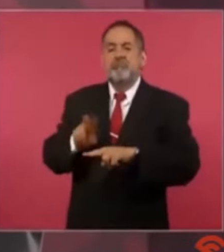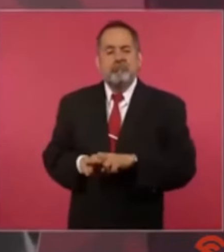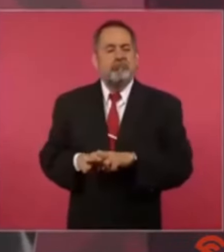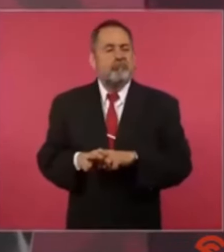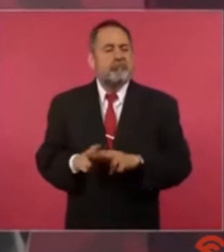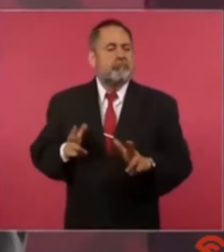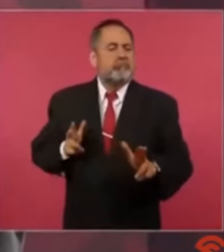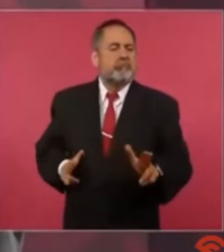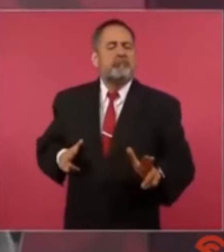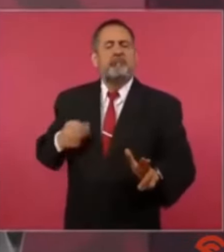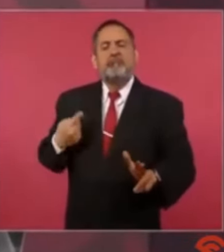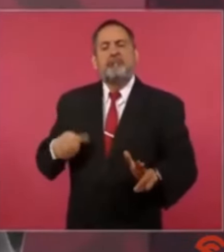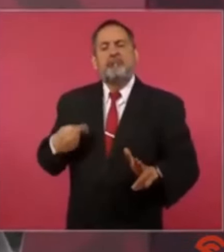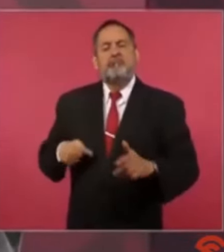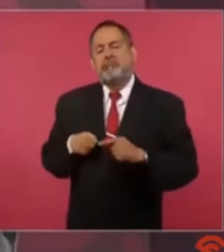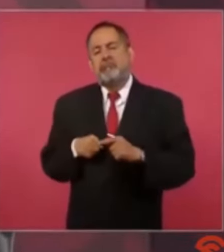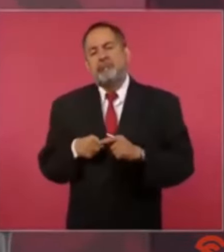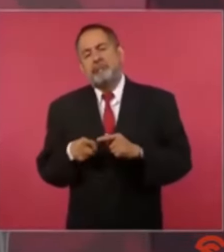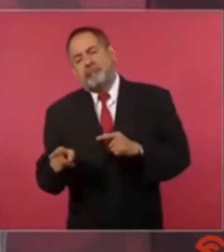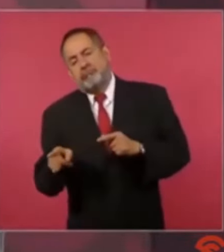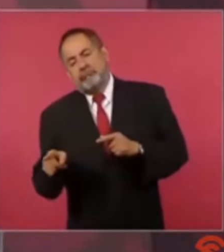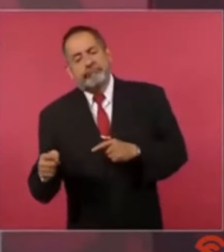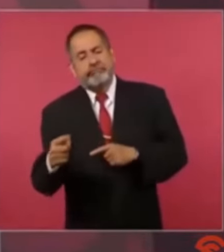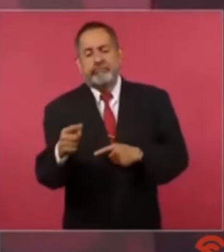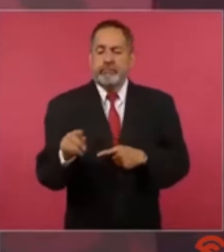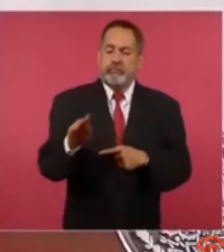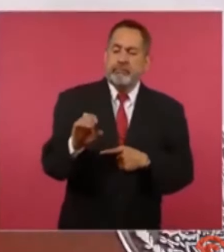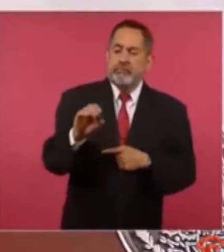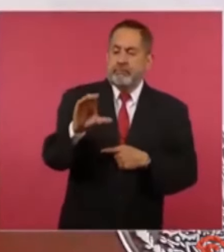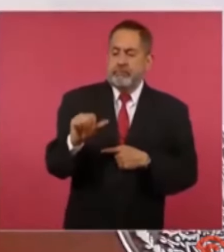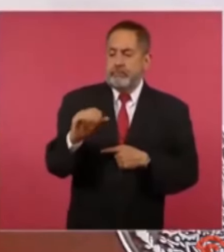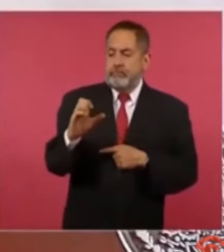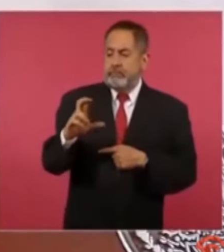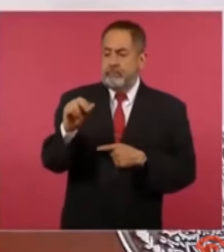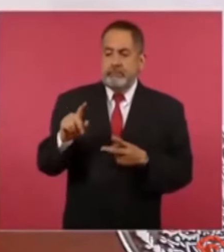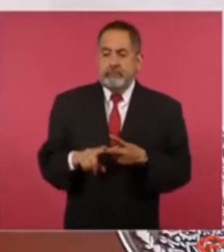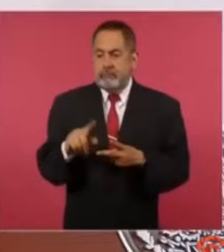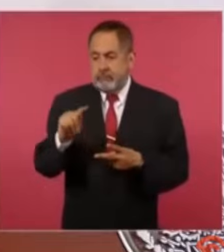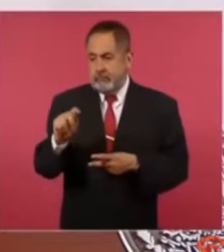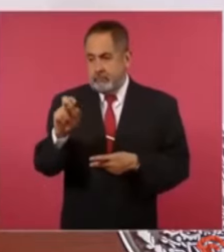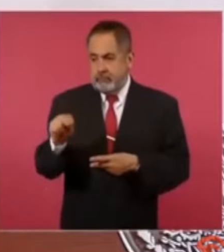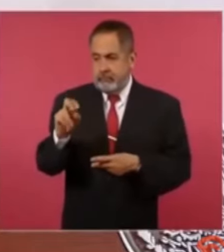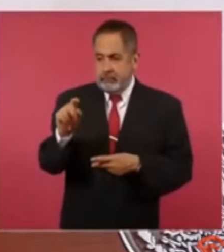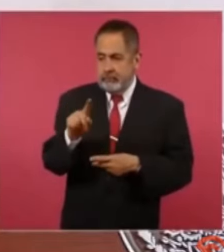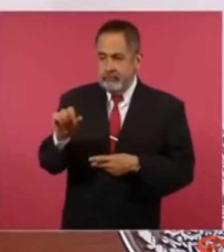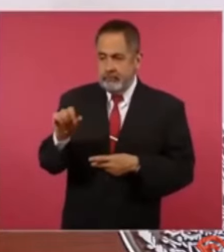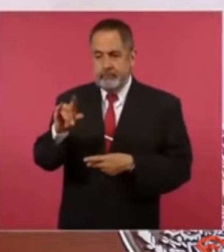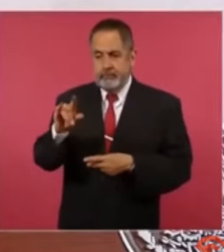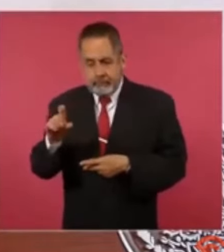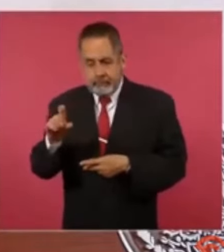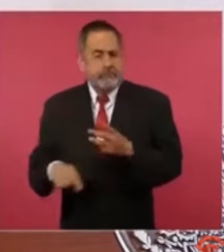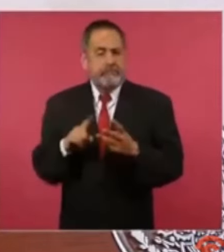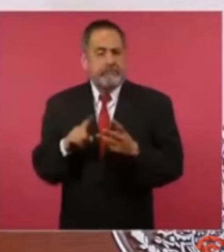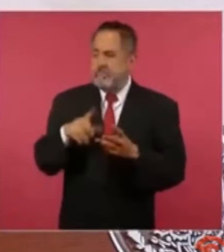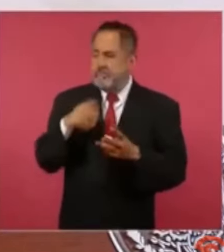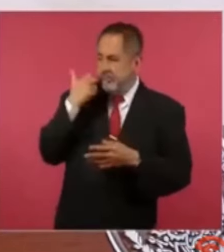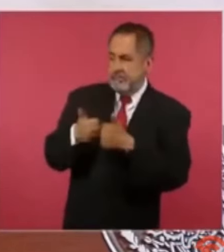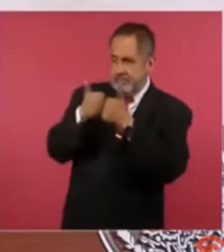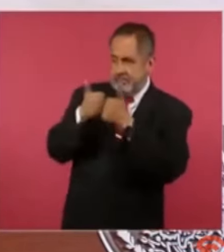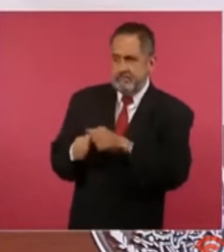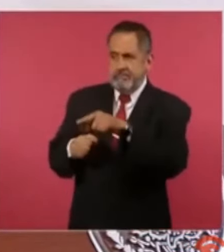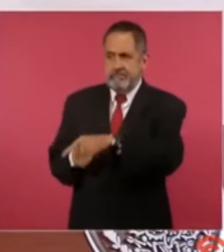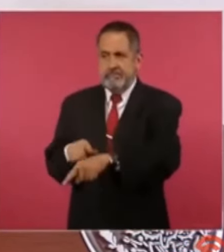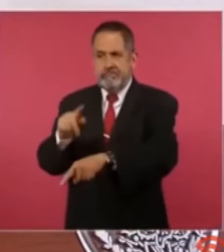y pasar por Boca del Cerro y pasar por Tenosique? Y si se quieren quedar en